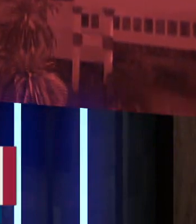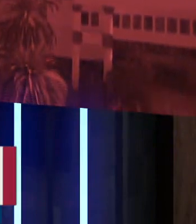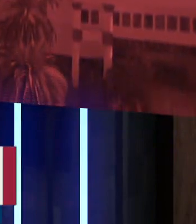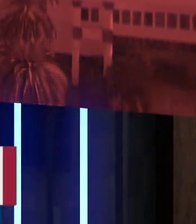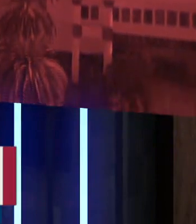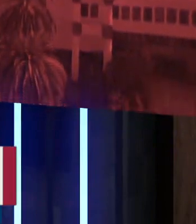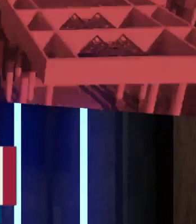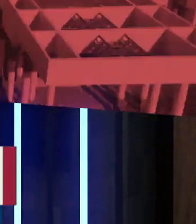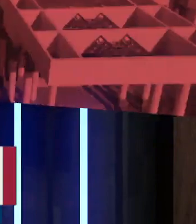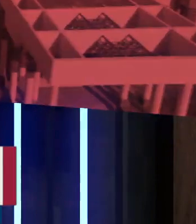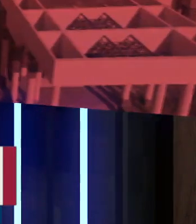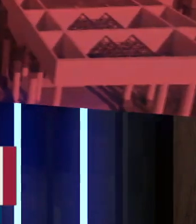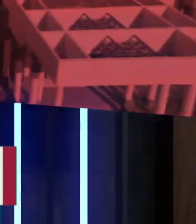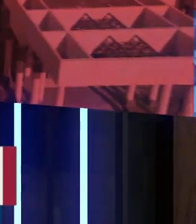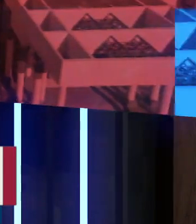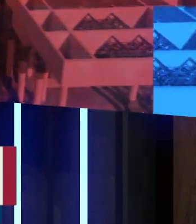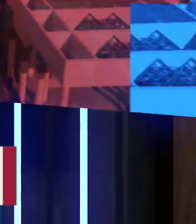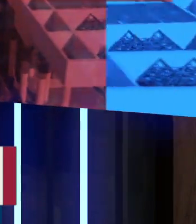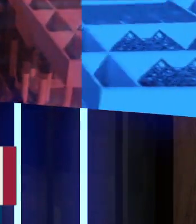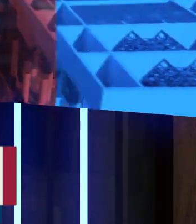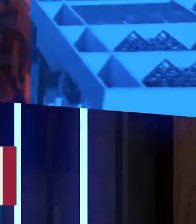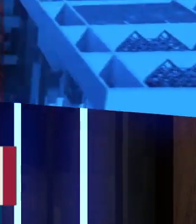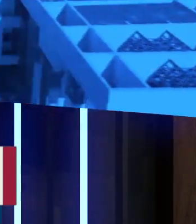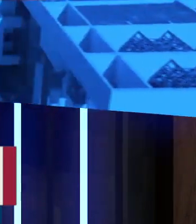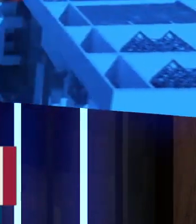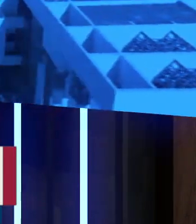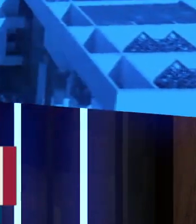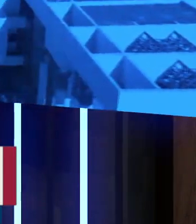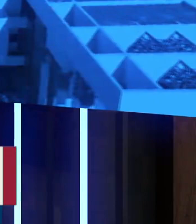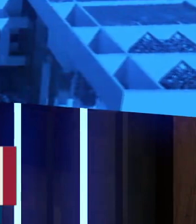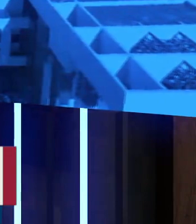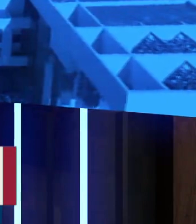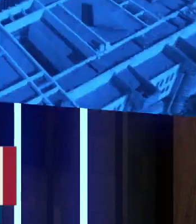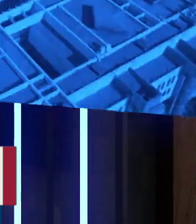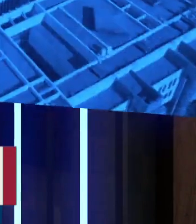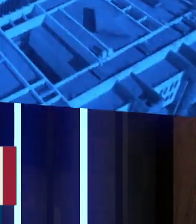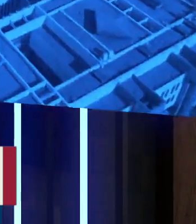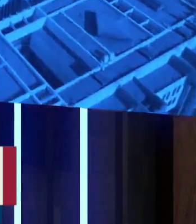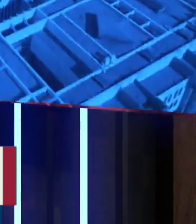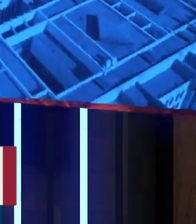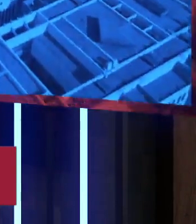Puente Cordillera de la comuna de Puyehue, que agrupa a 100 familias, solicitó al